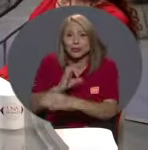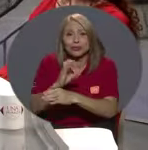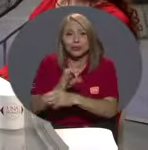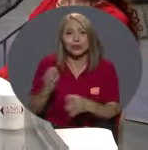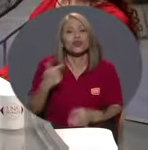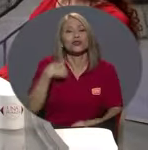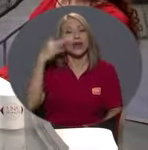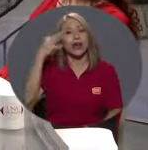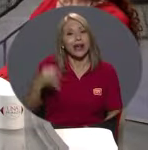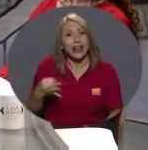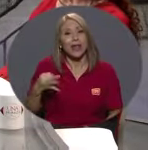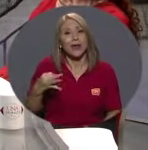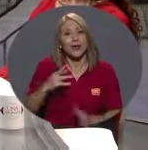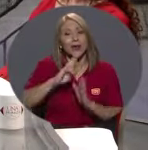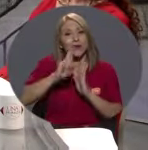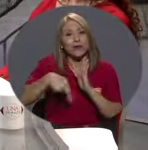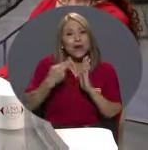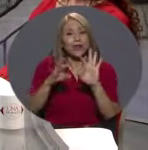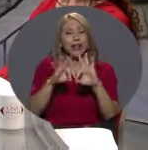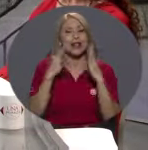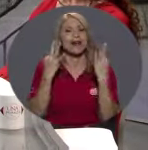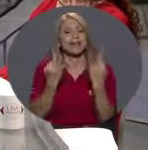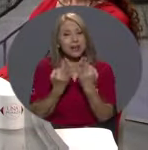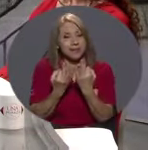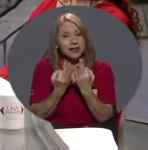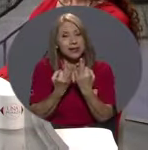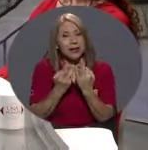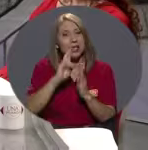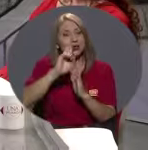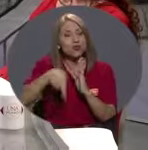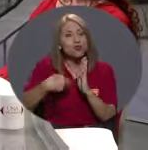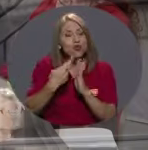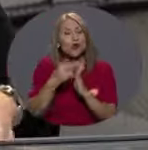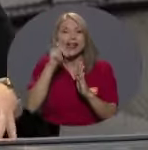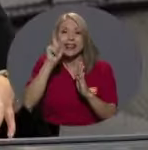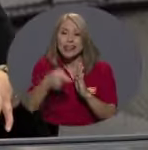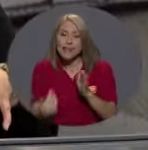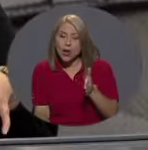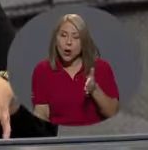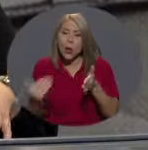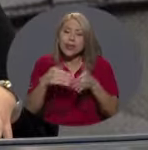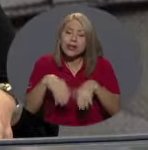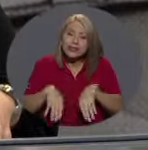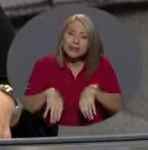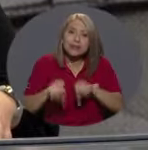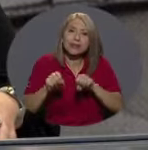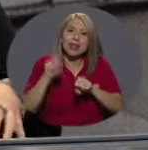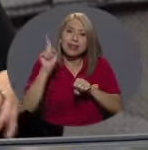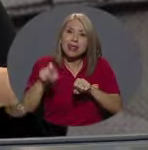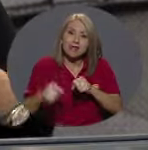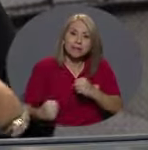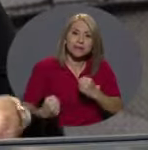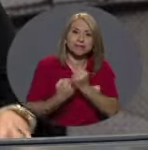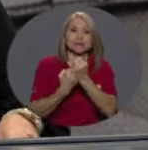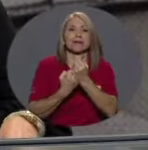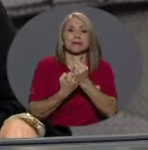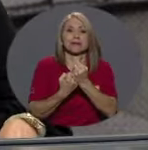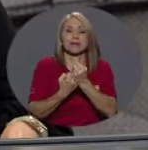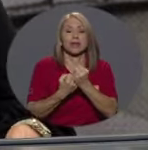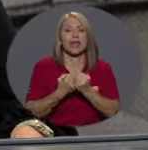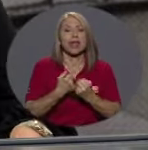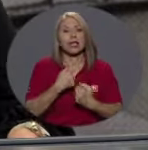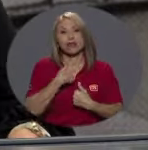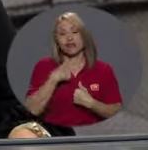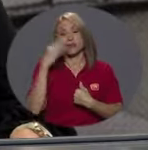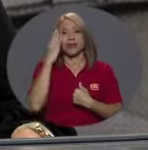Entonces, yo creo que el rol de la familia es un rol que tenemos que retomar, se tienen que convertir en un aliado. Y la